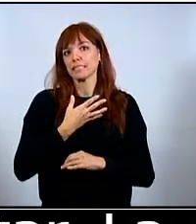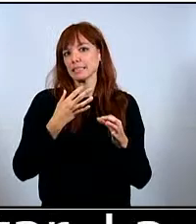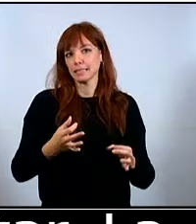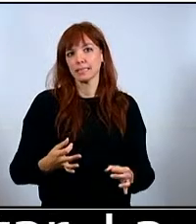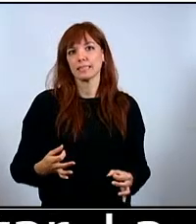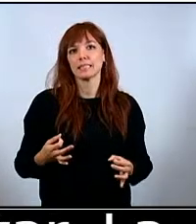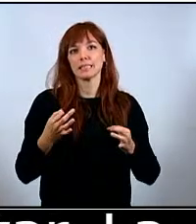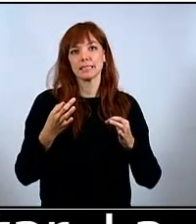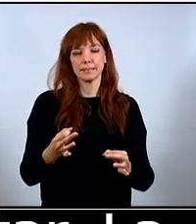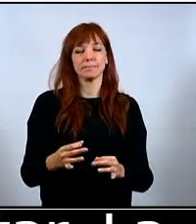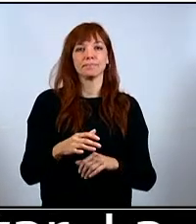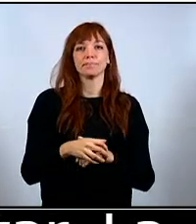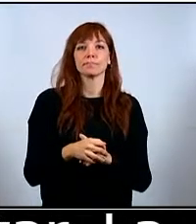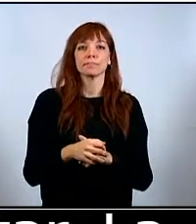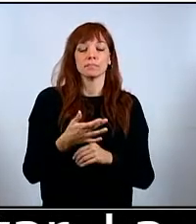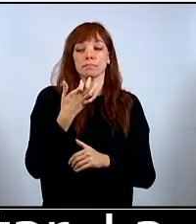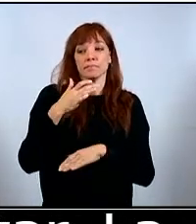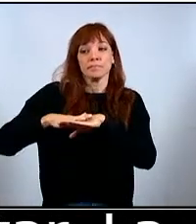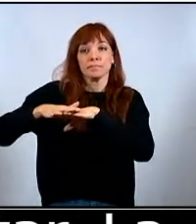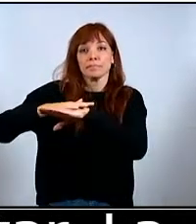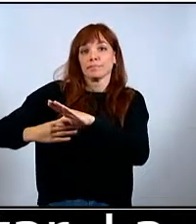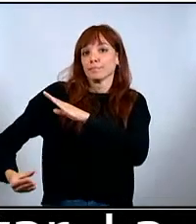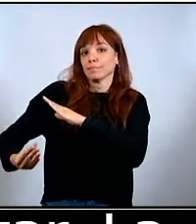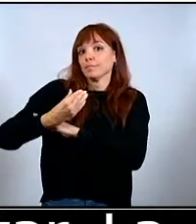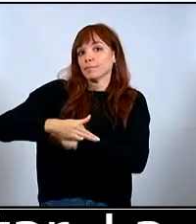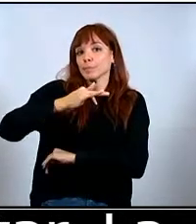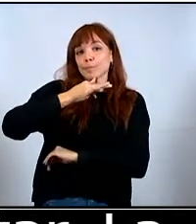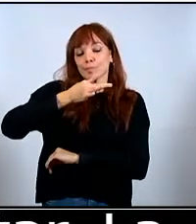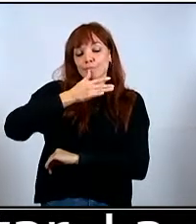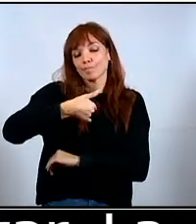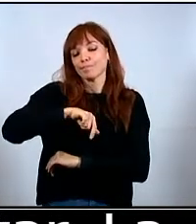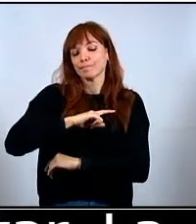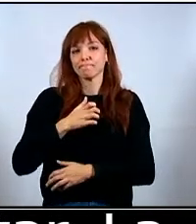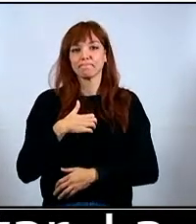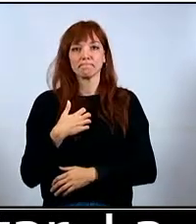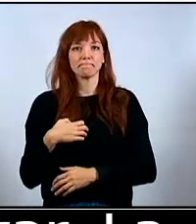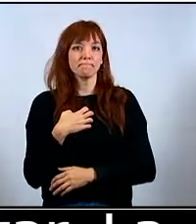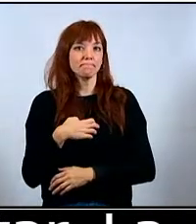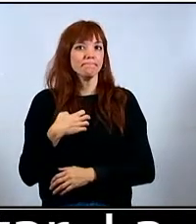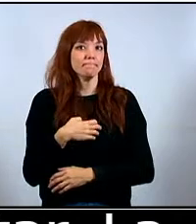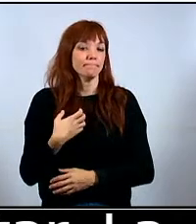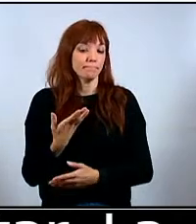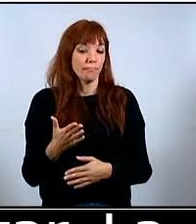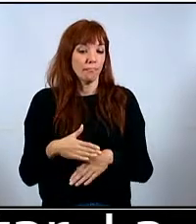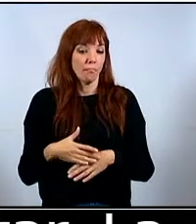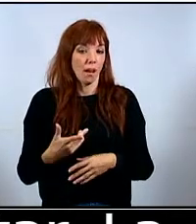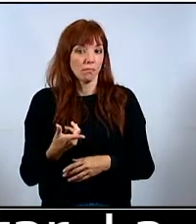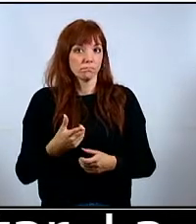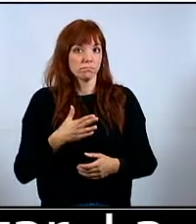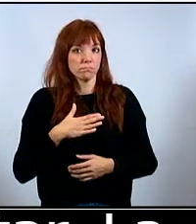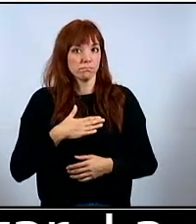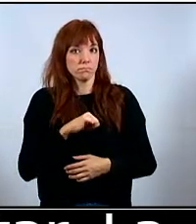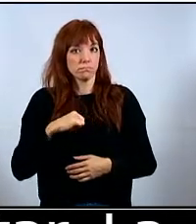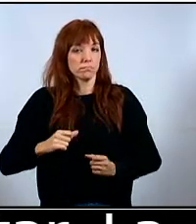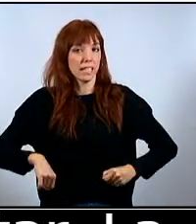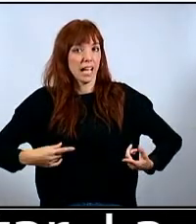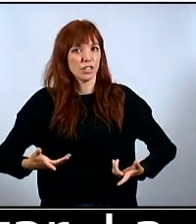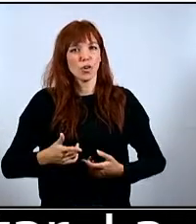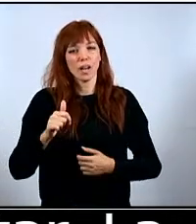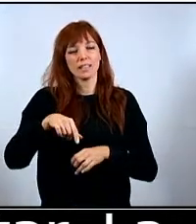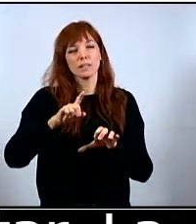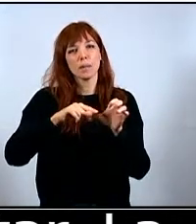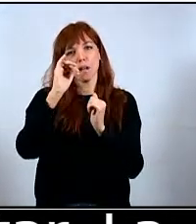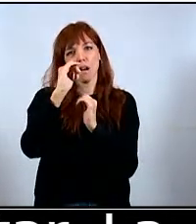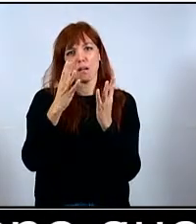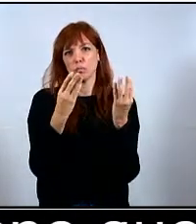dineros que tienen que venir desde el Gobierno aquí, pues es siempre una incomodidad para nosotros para poder hacer nuestro gasto. Extremadura tiene que atender muchas cosas y a